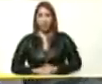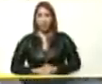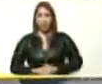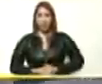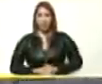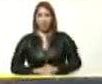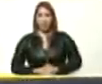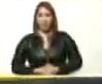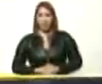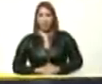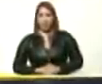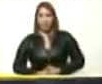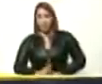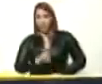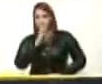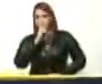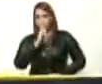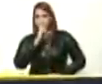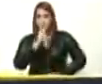otrora,